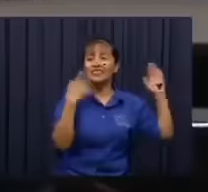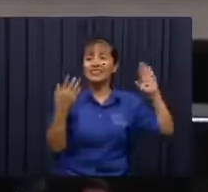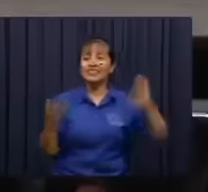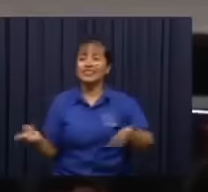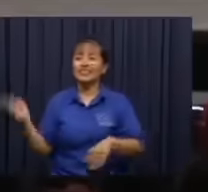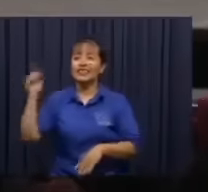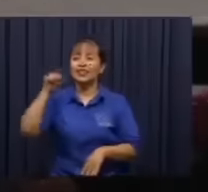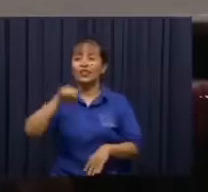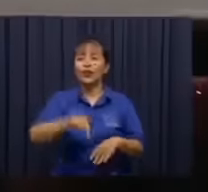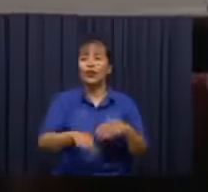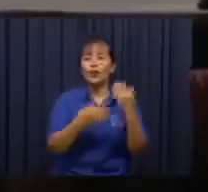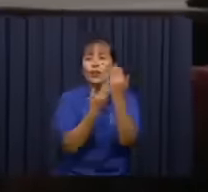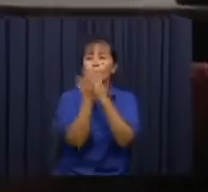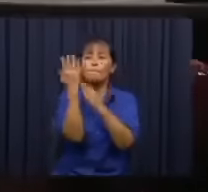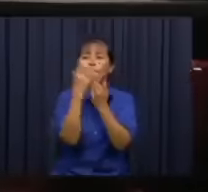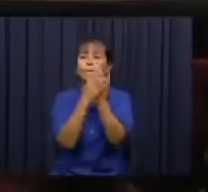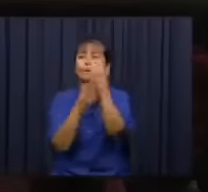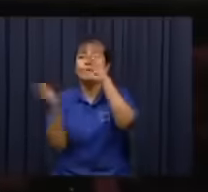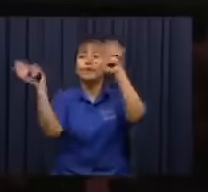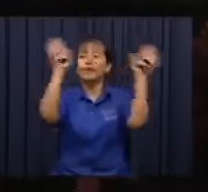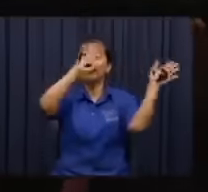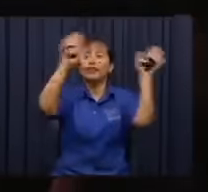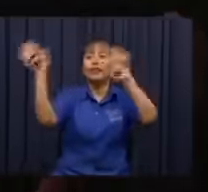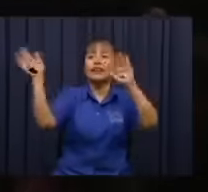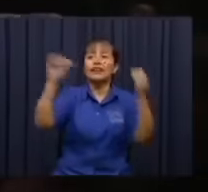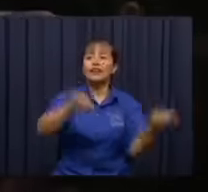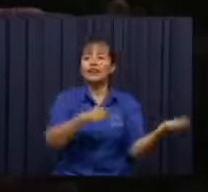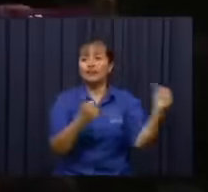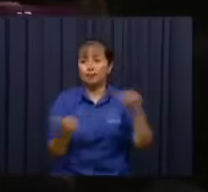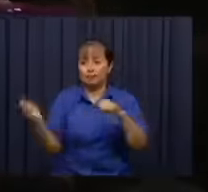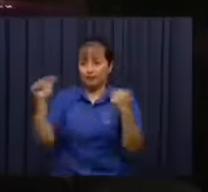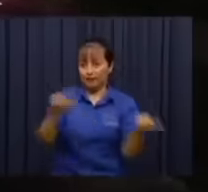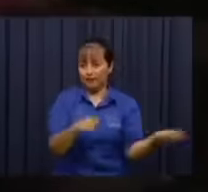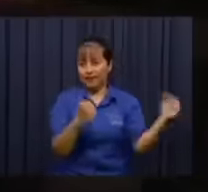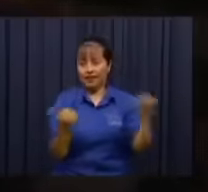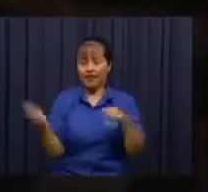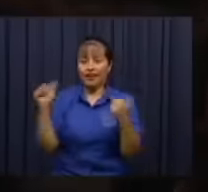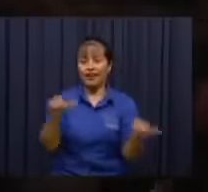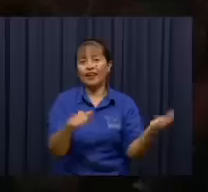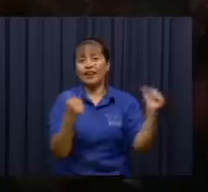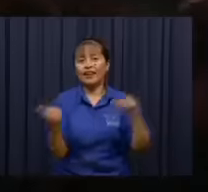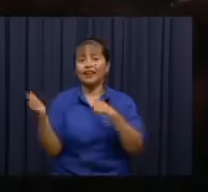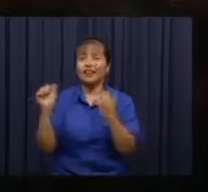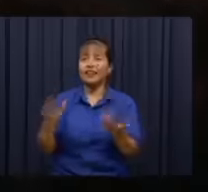Señor. Traigo mis manos llenas de alabanza.